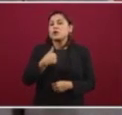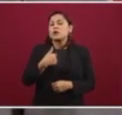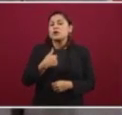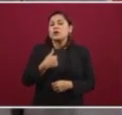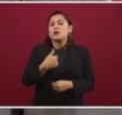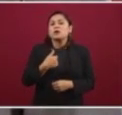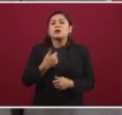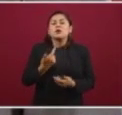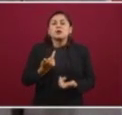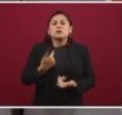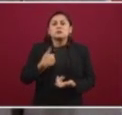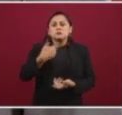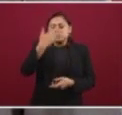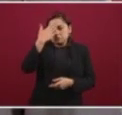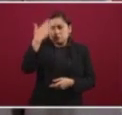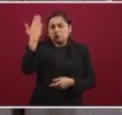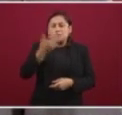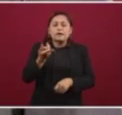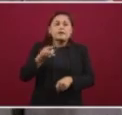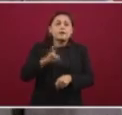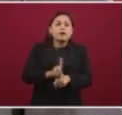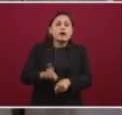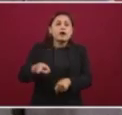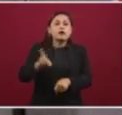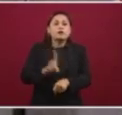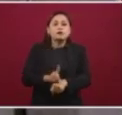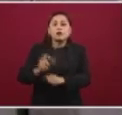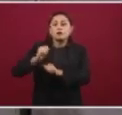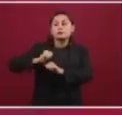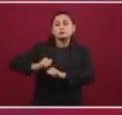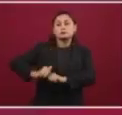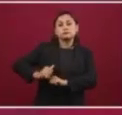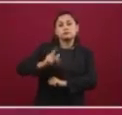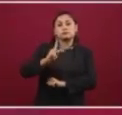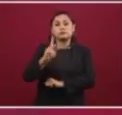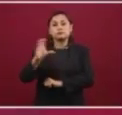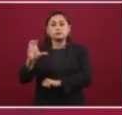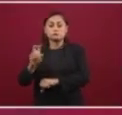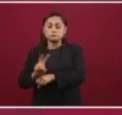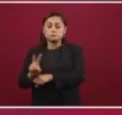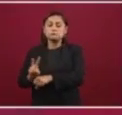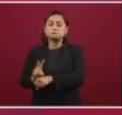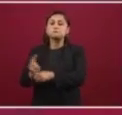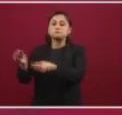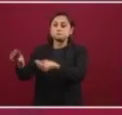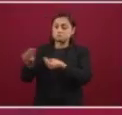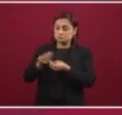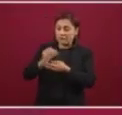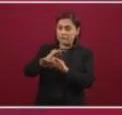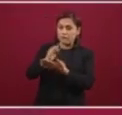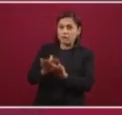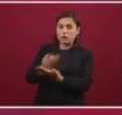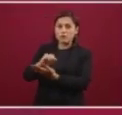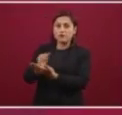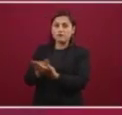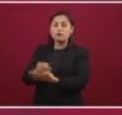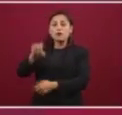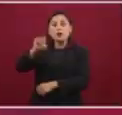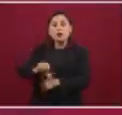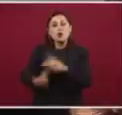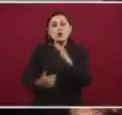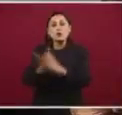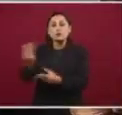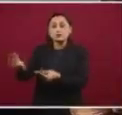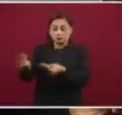tenemos el reporte de Protección Civil. Hoy en la mañana ya nos dan el